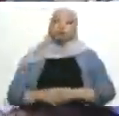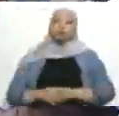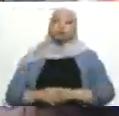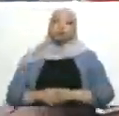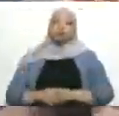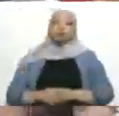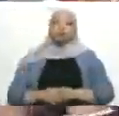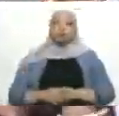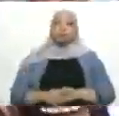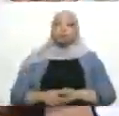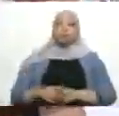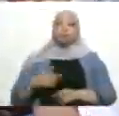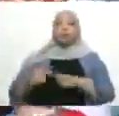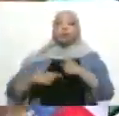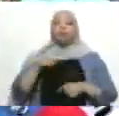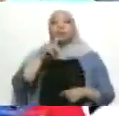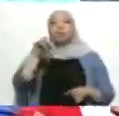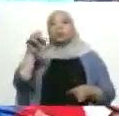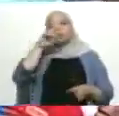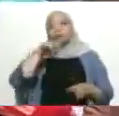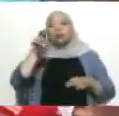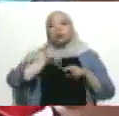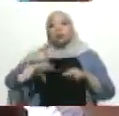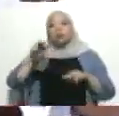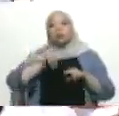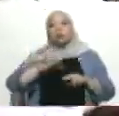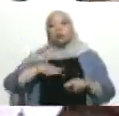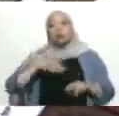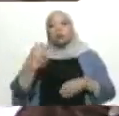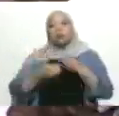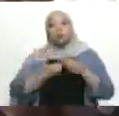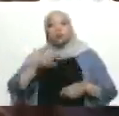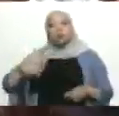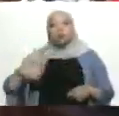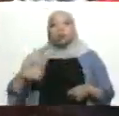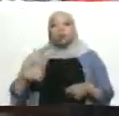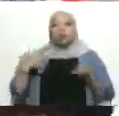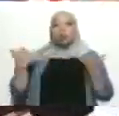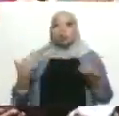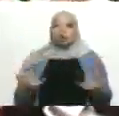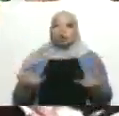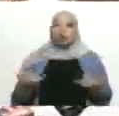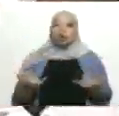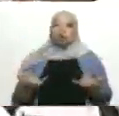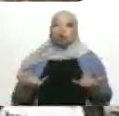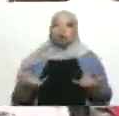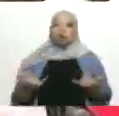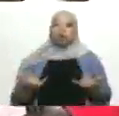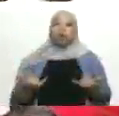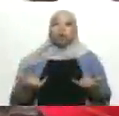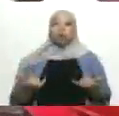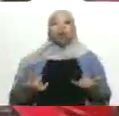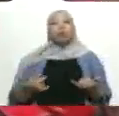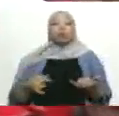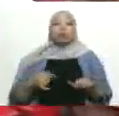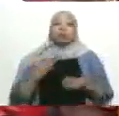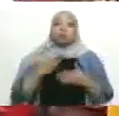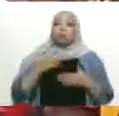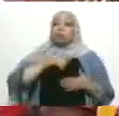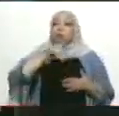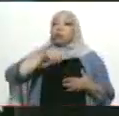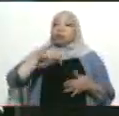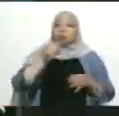pasado 100 años, los niños digan, ¿y qué hacen esos contenedores allí? Tendrán que acercarse y ver que